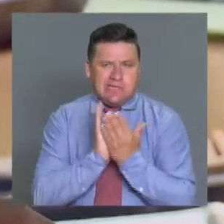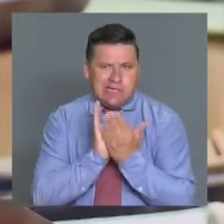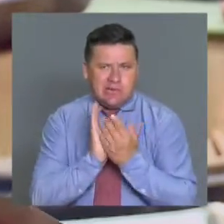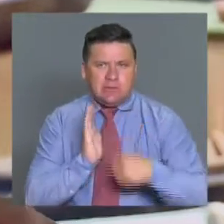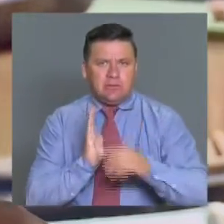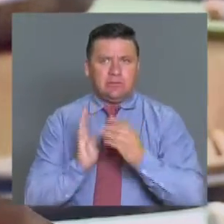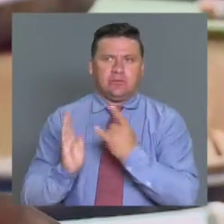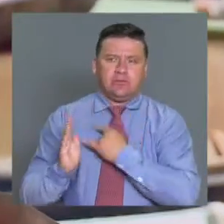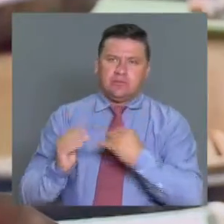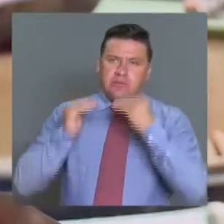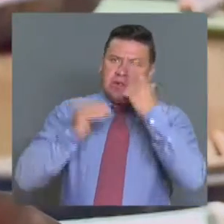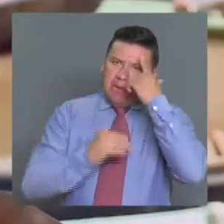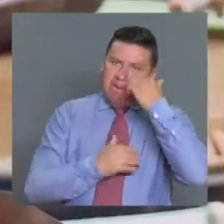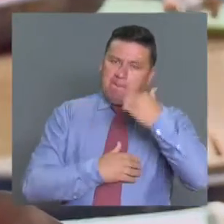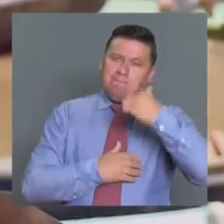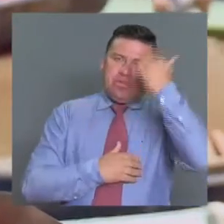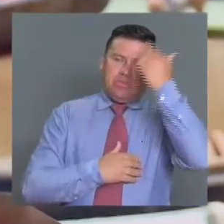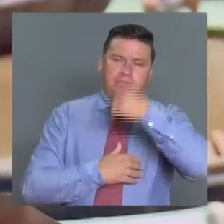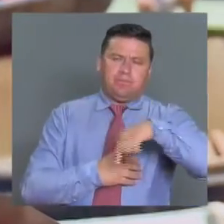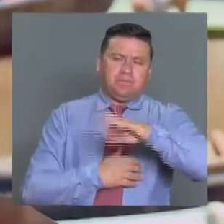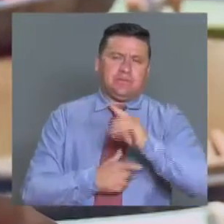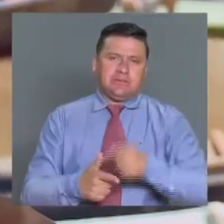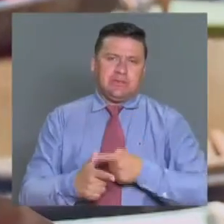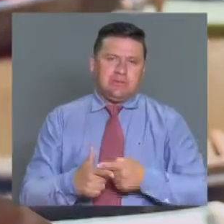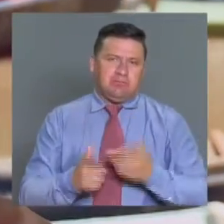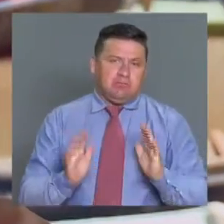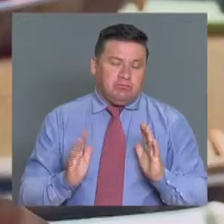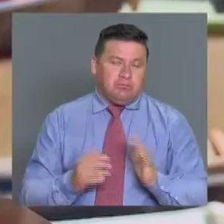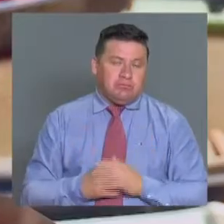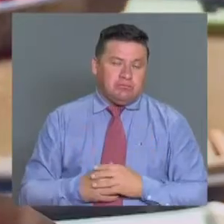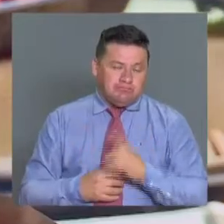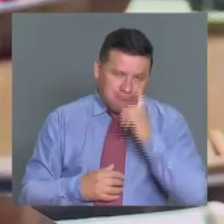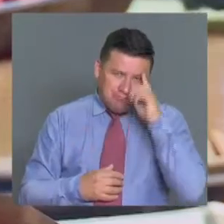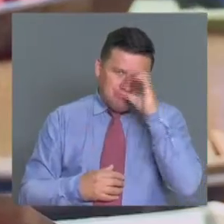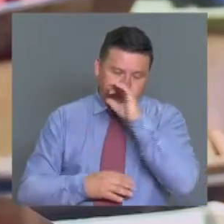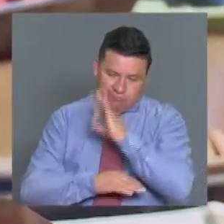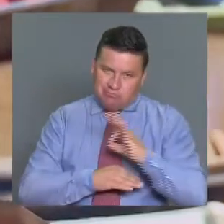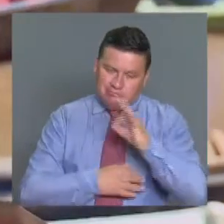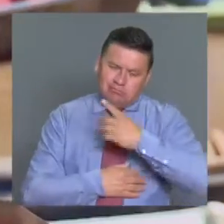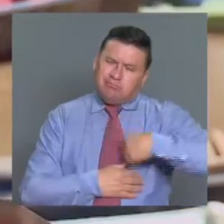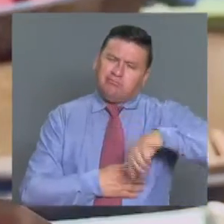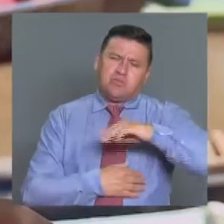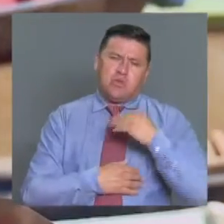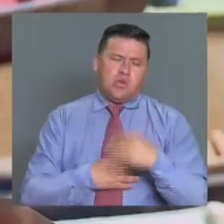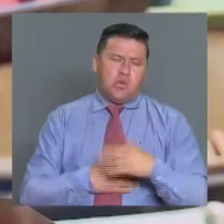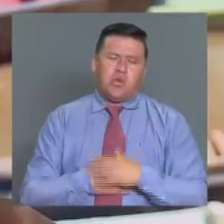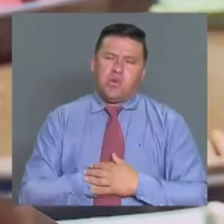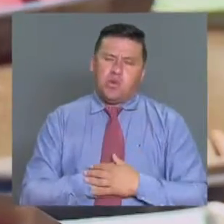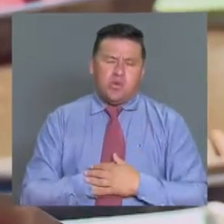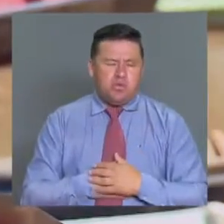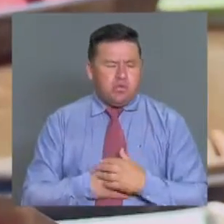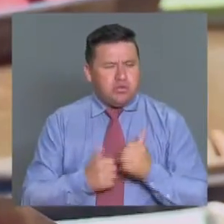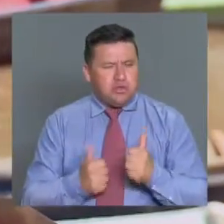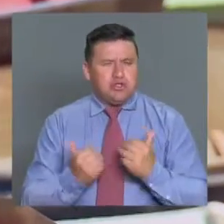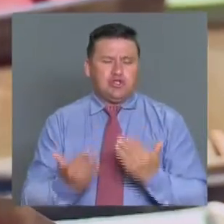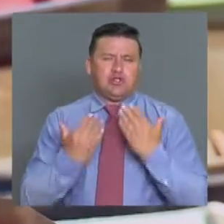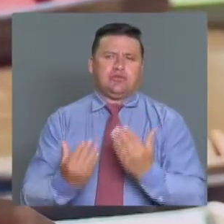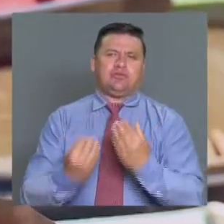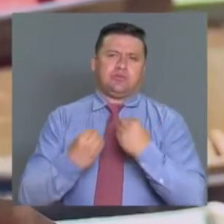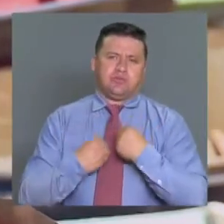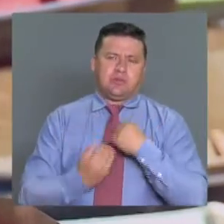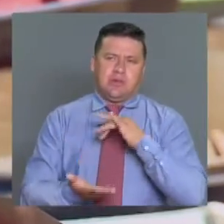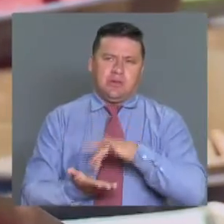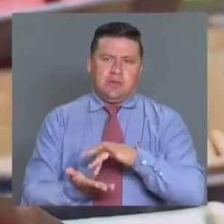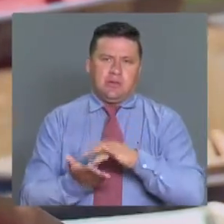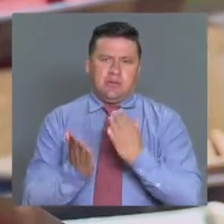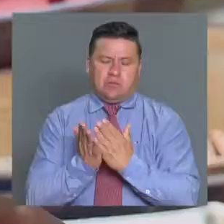superiores profesionales y entonces pues imagínense la está para nosotros ha sido muy muy valiosa su